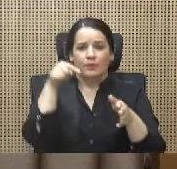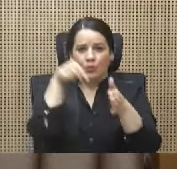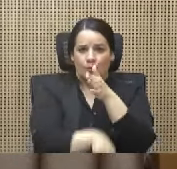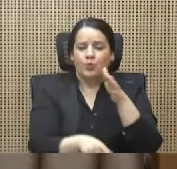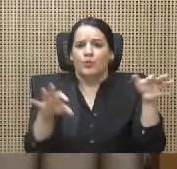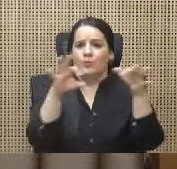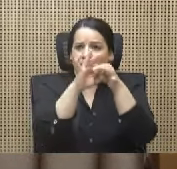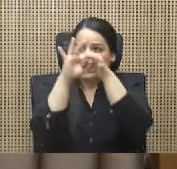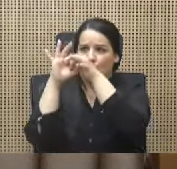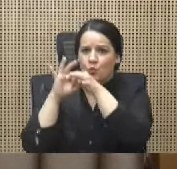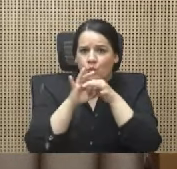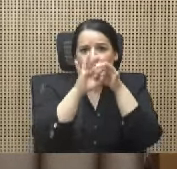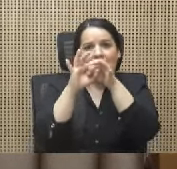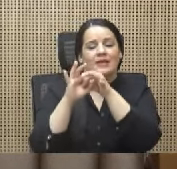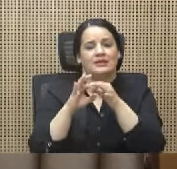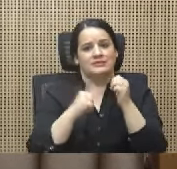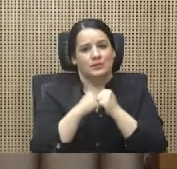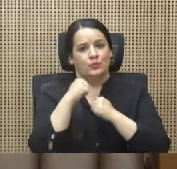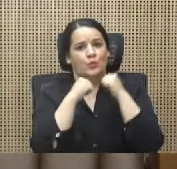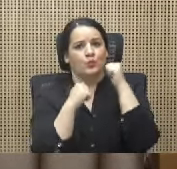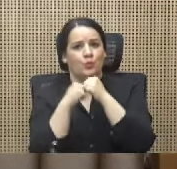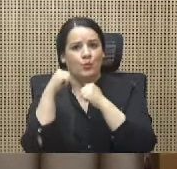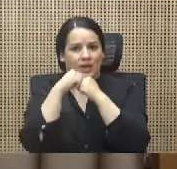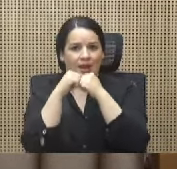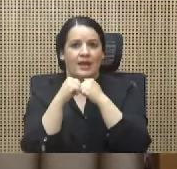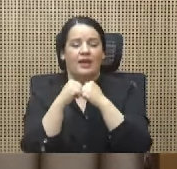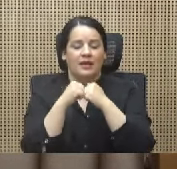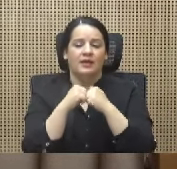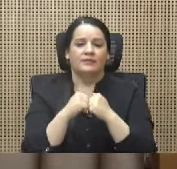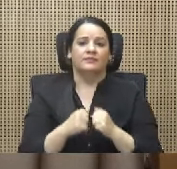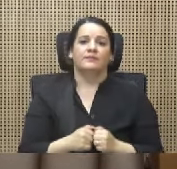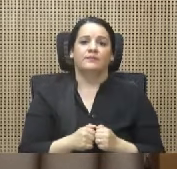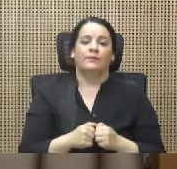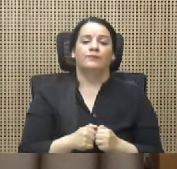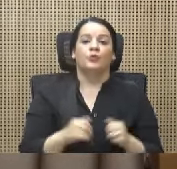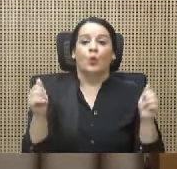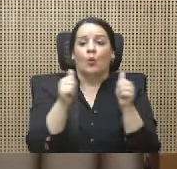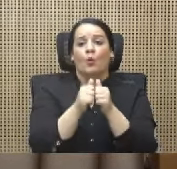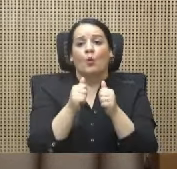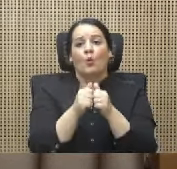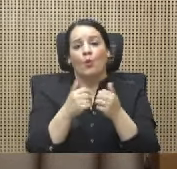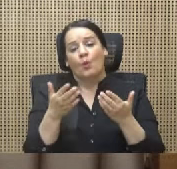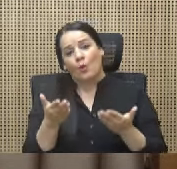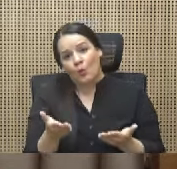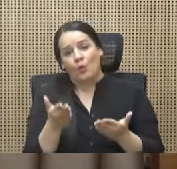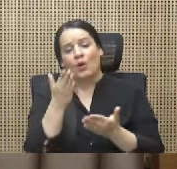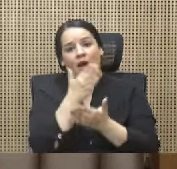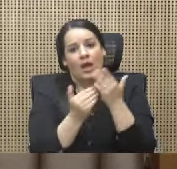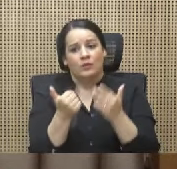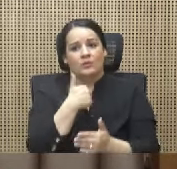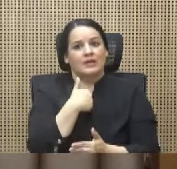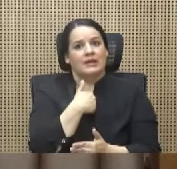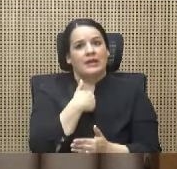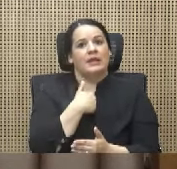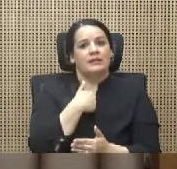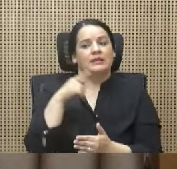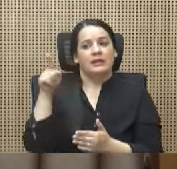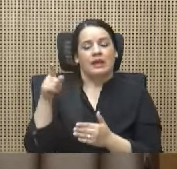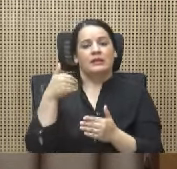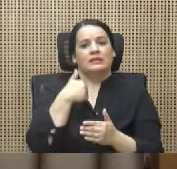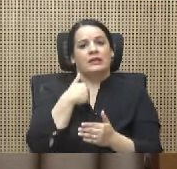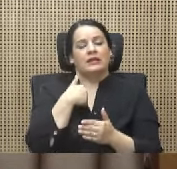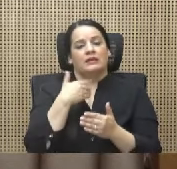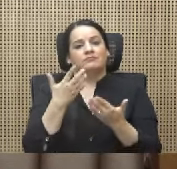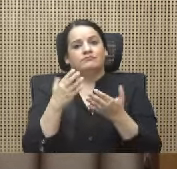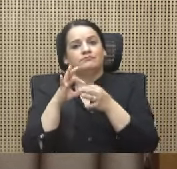profundamente vinculadas y estructuradas justamente con una configuración que les hace tener vínculos